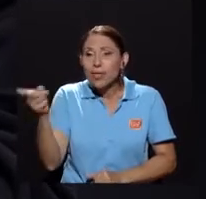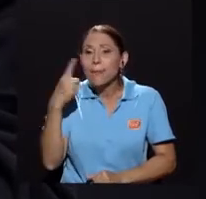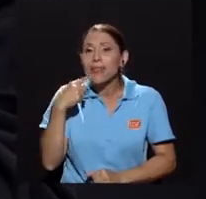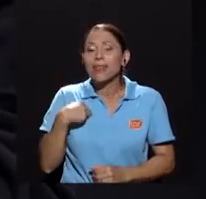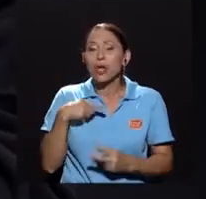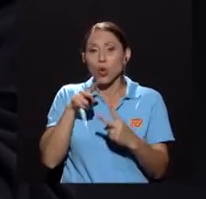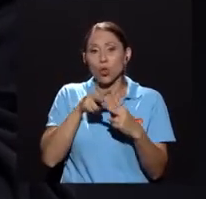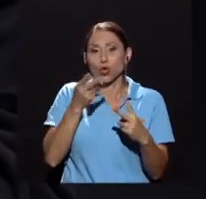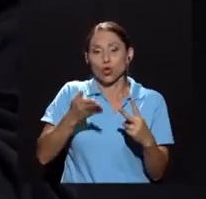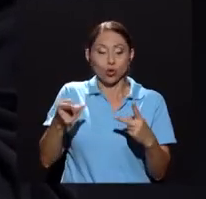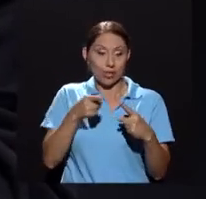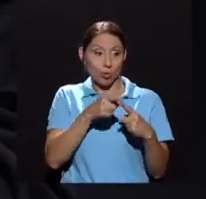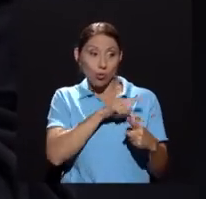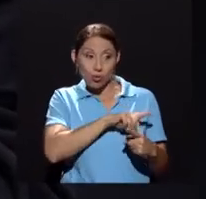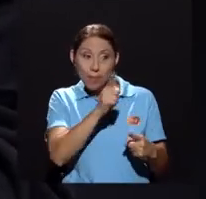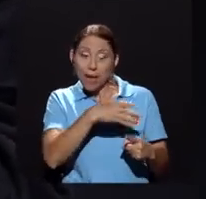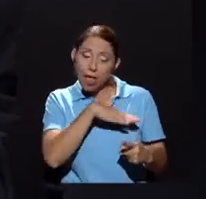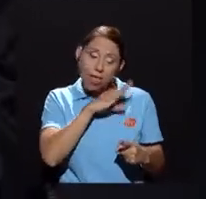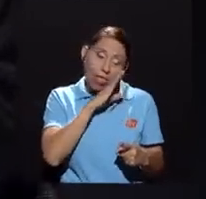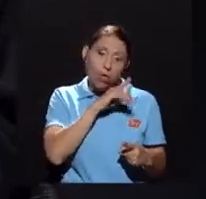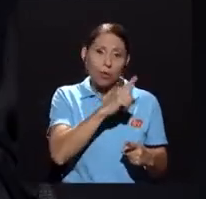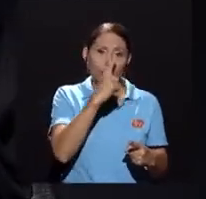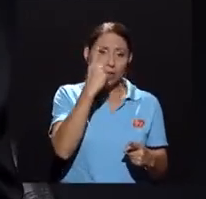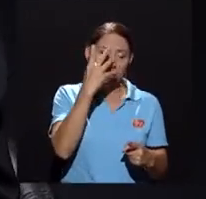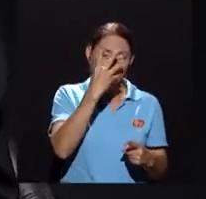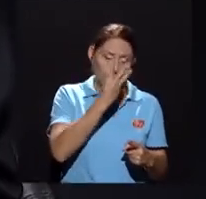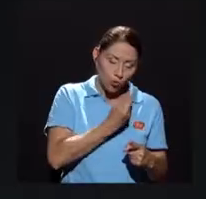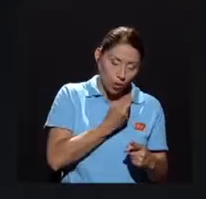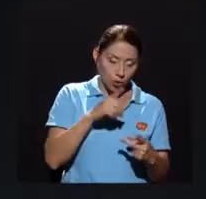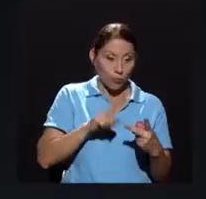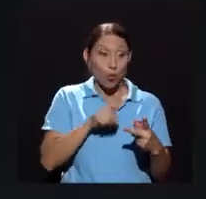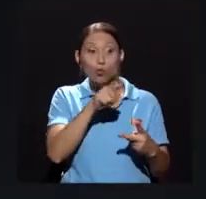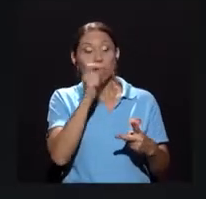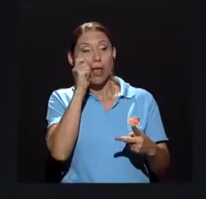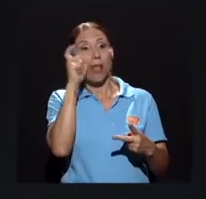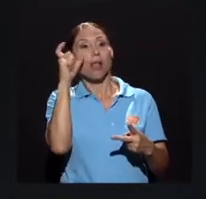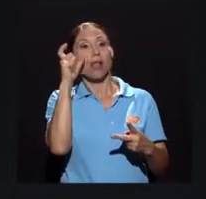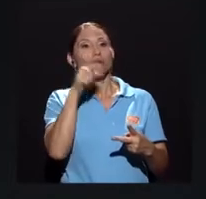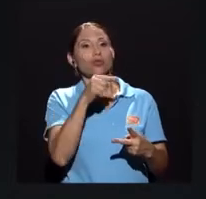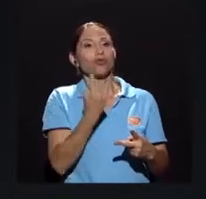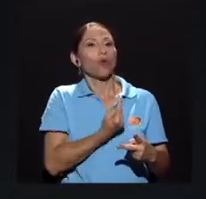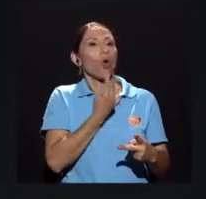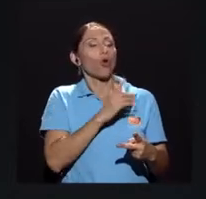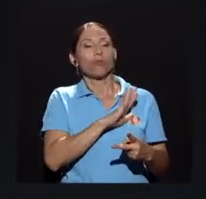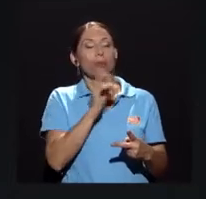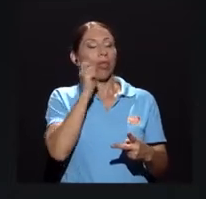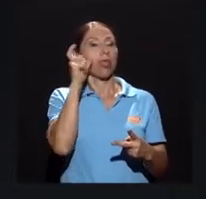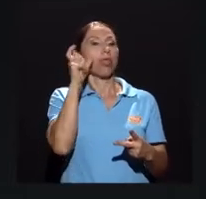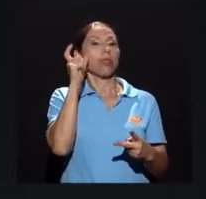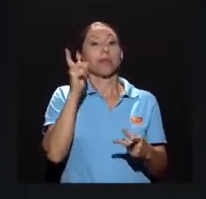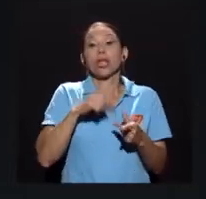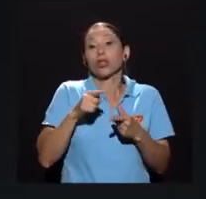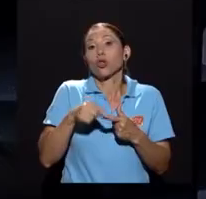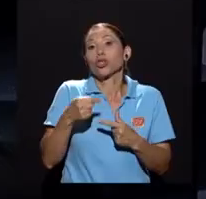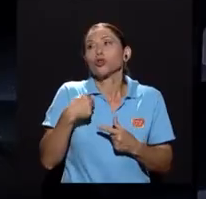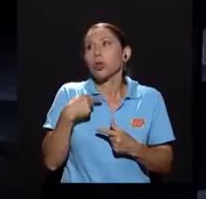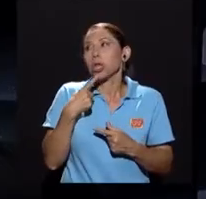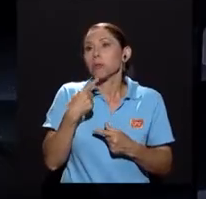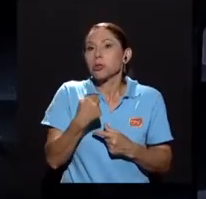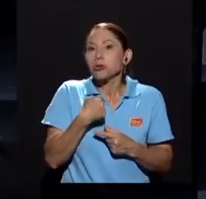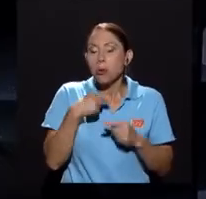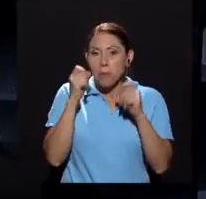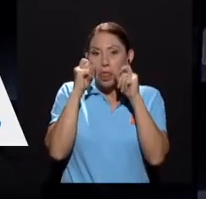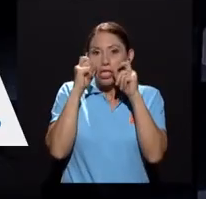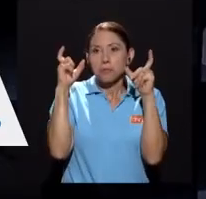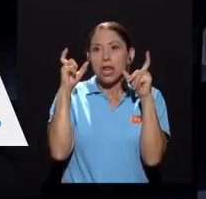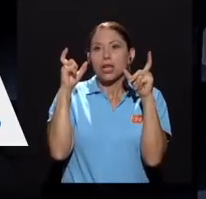cuando tenga sueño y usted se levanta cuando se despierte solo así es que yo me despierto solo a las 10 llegaré a las 10 a las 10 llego